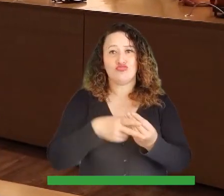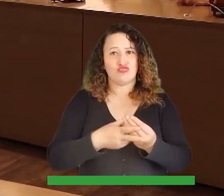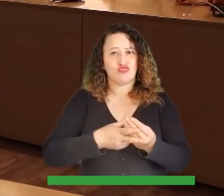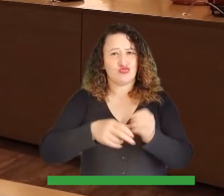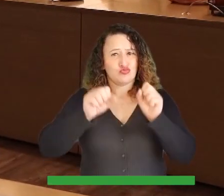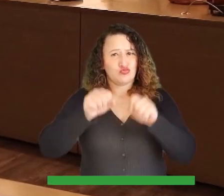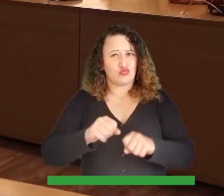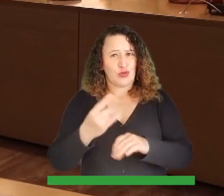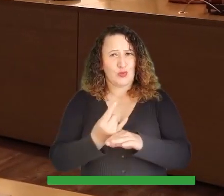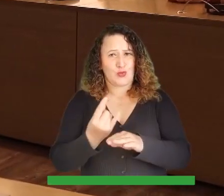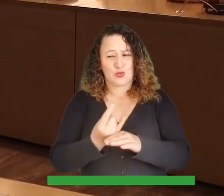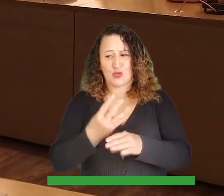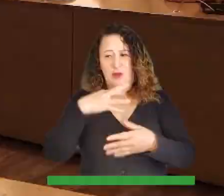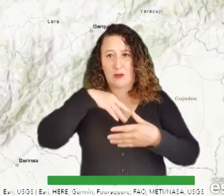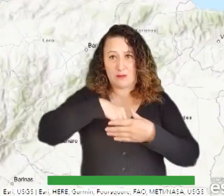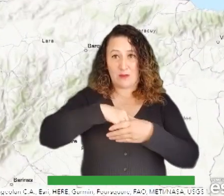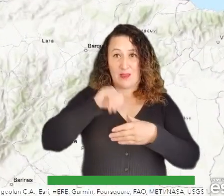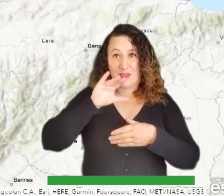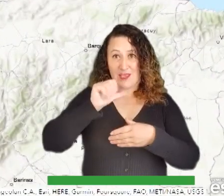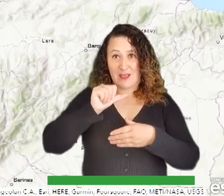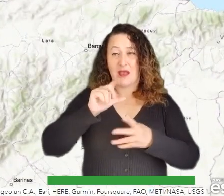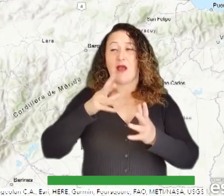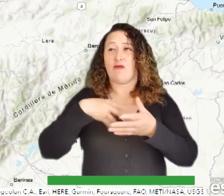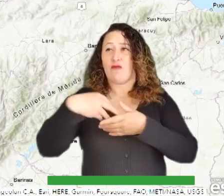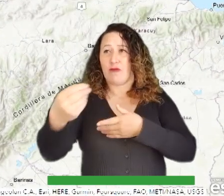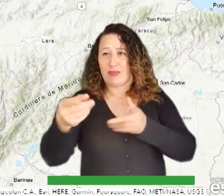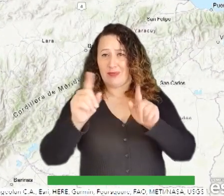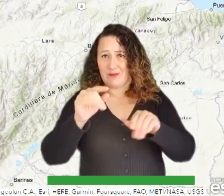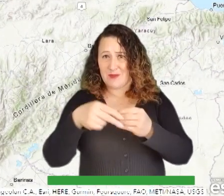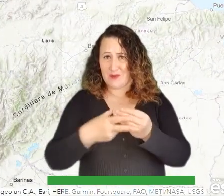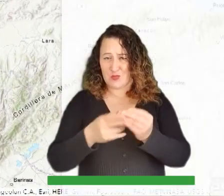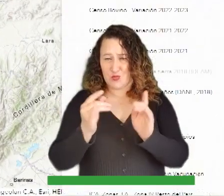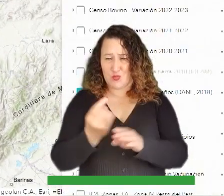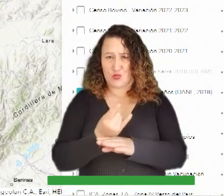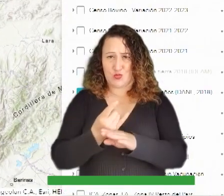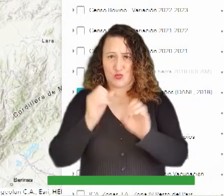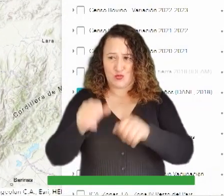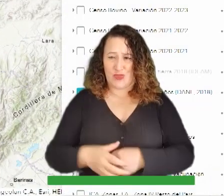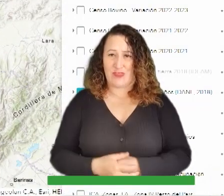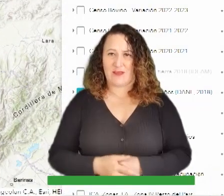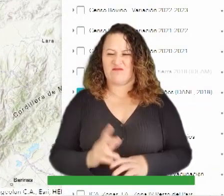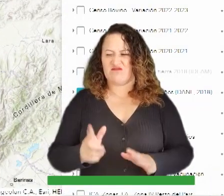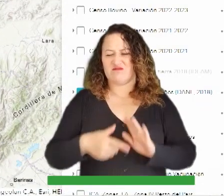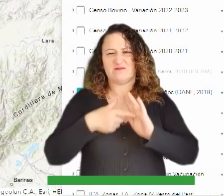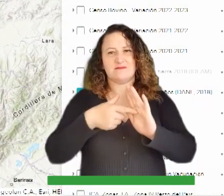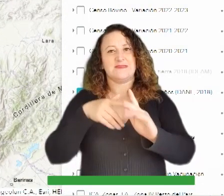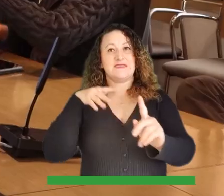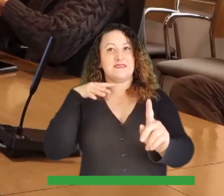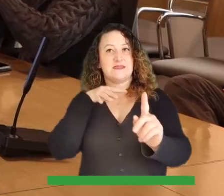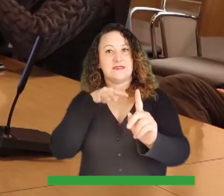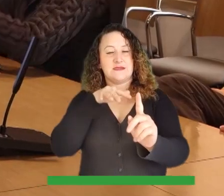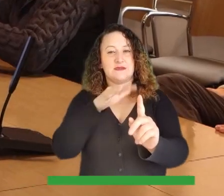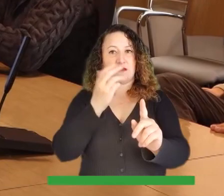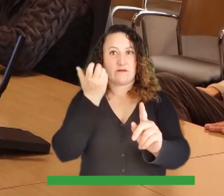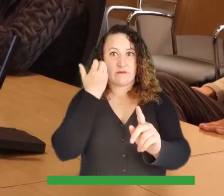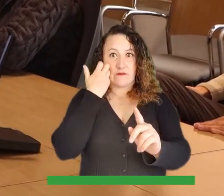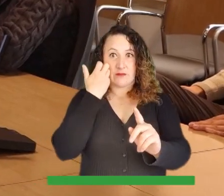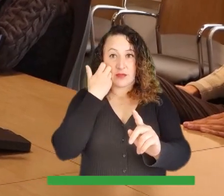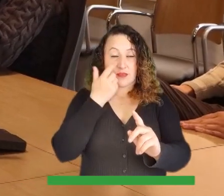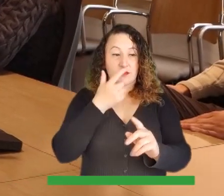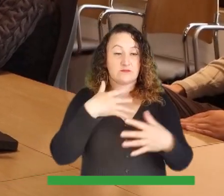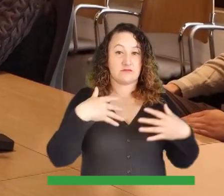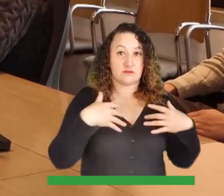para usuarios internos y externos del Instituto, que mostrará la incidencia de